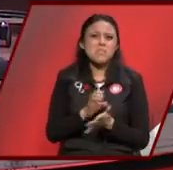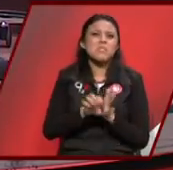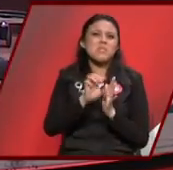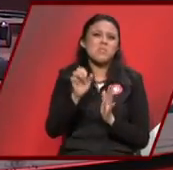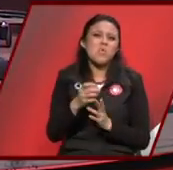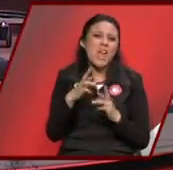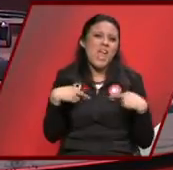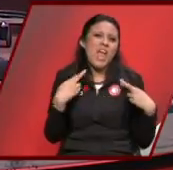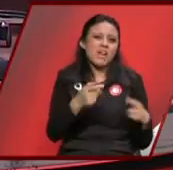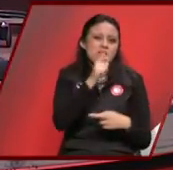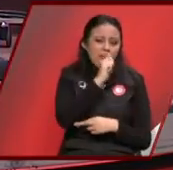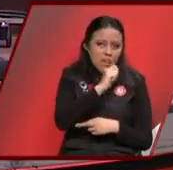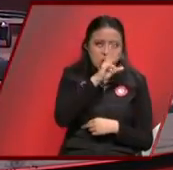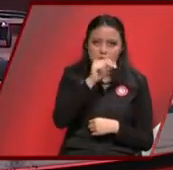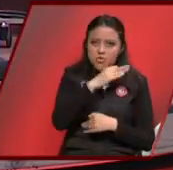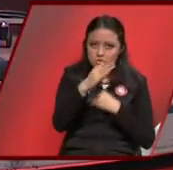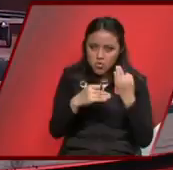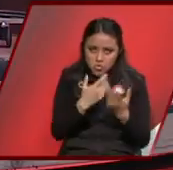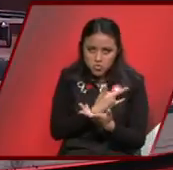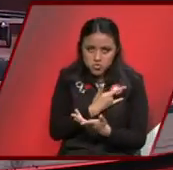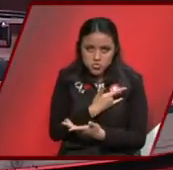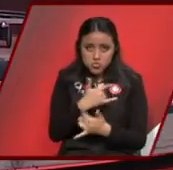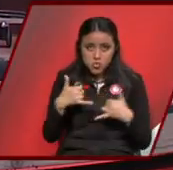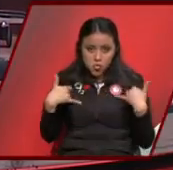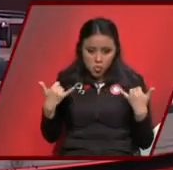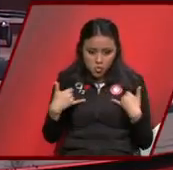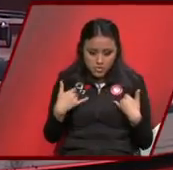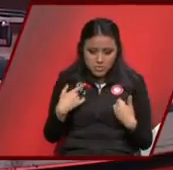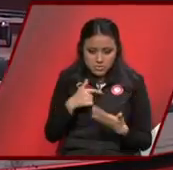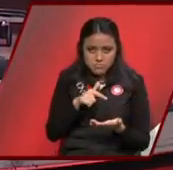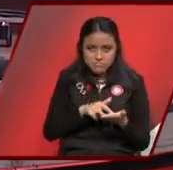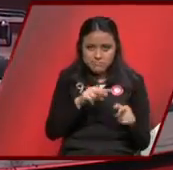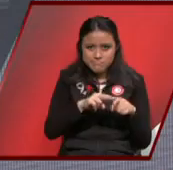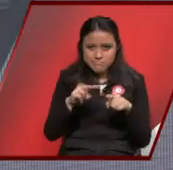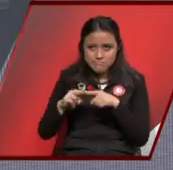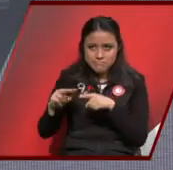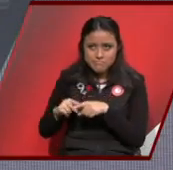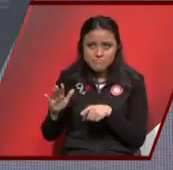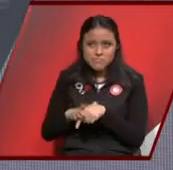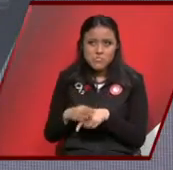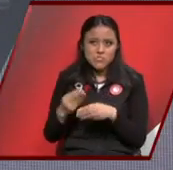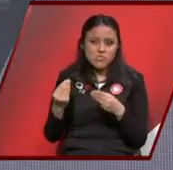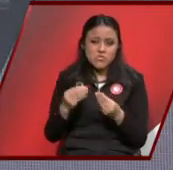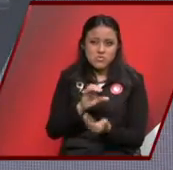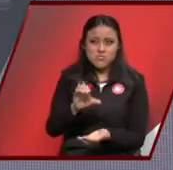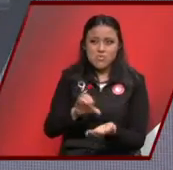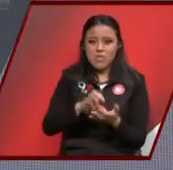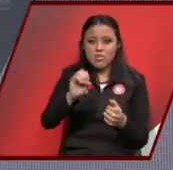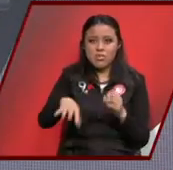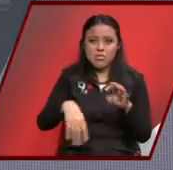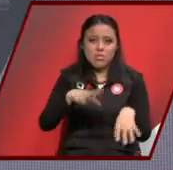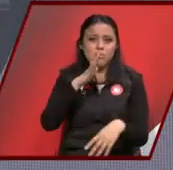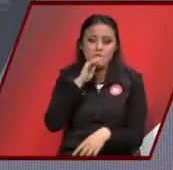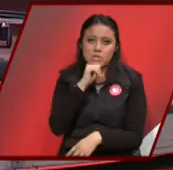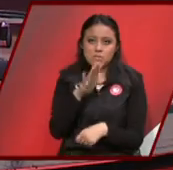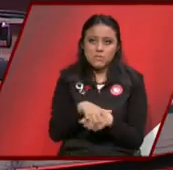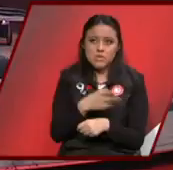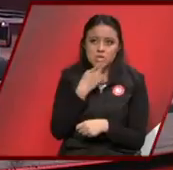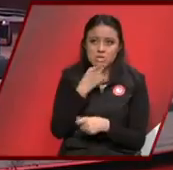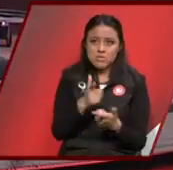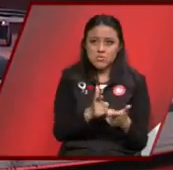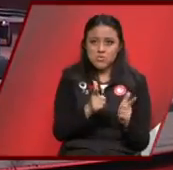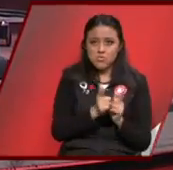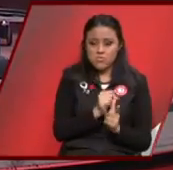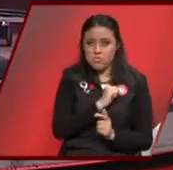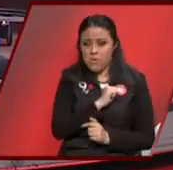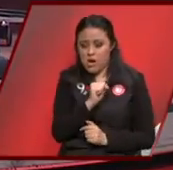dulce. Tiene que ser algo integral para todos los jóvenes. Necesitamos recuperar parques. Los parques los tiene Lampa en muchas de las colonias. No se puede salir porque es propiedad de una